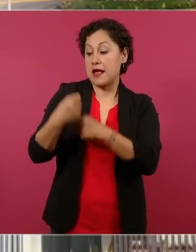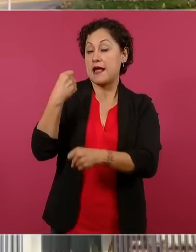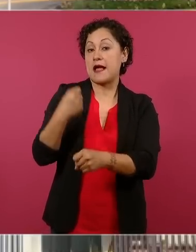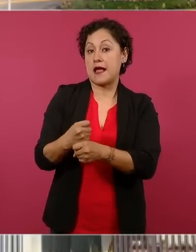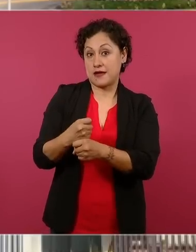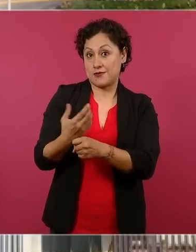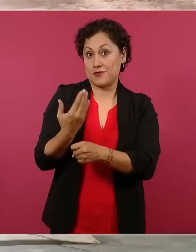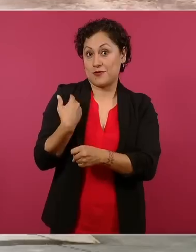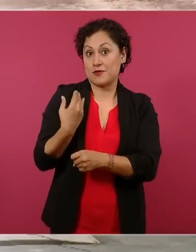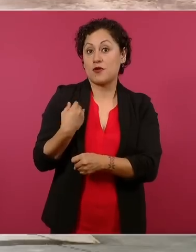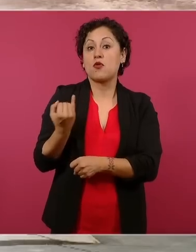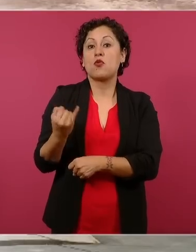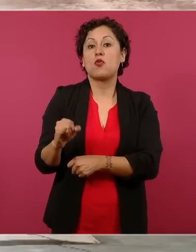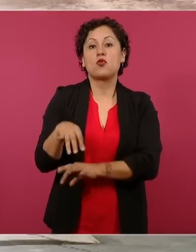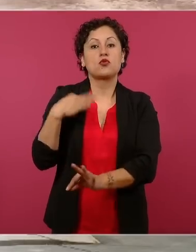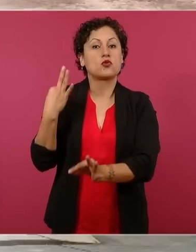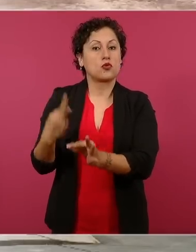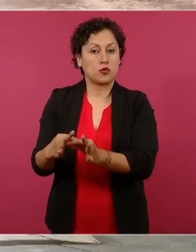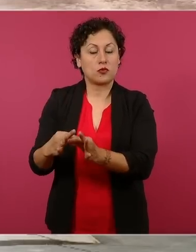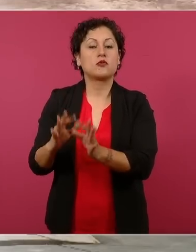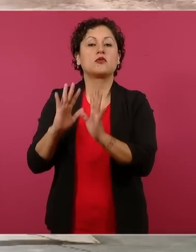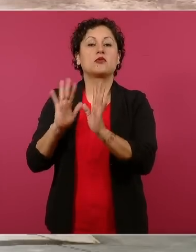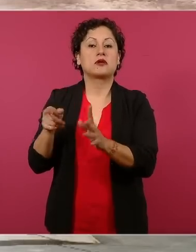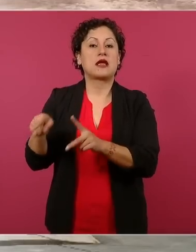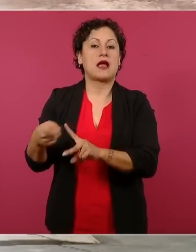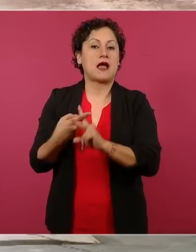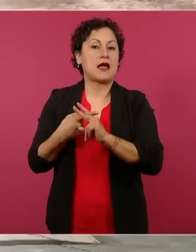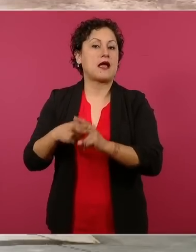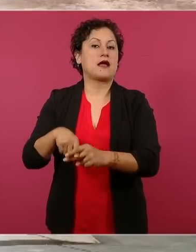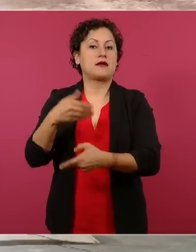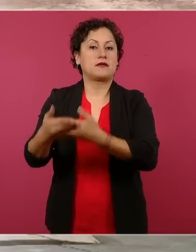pasado. Adicionalmente entró en operaciones el Hospital